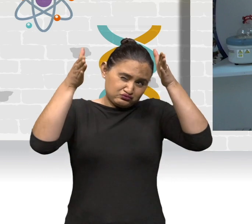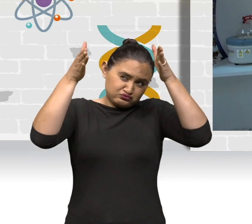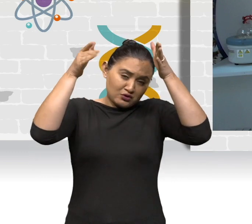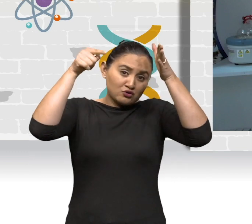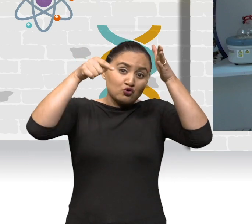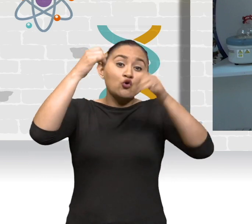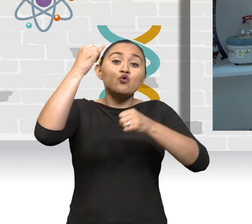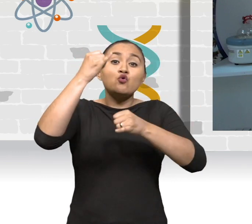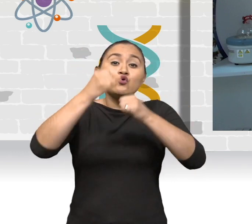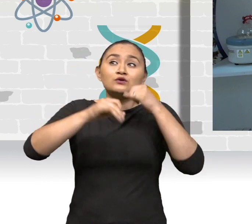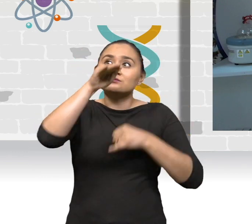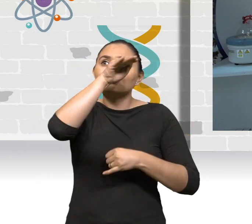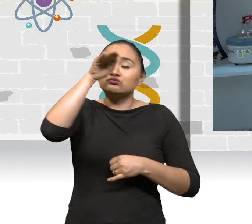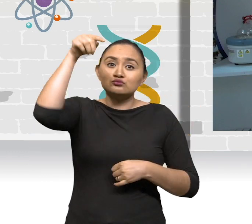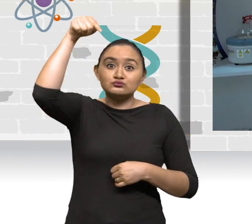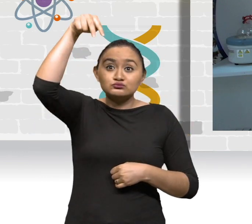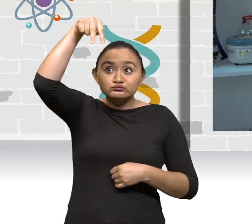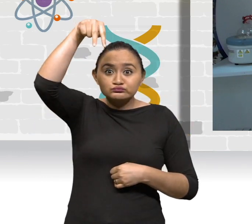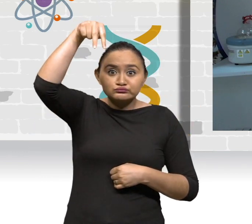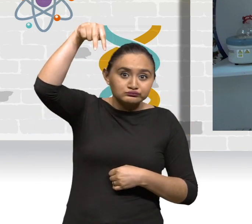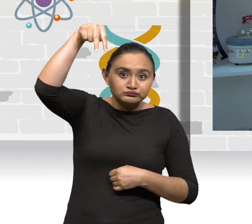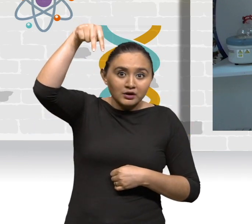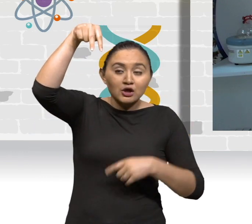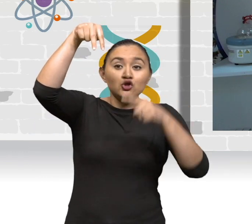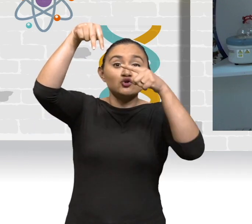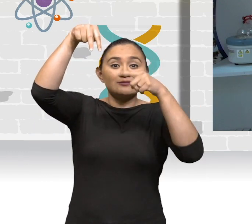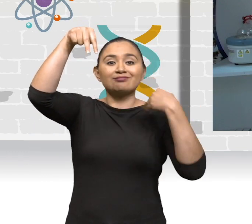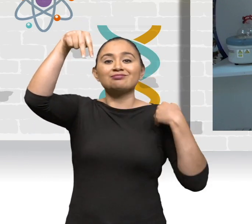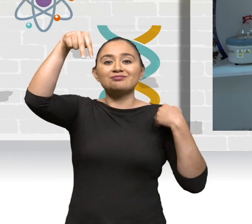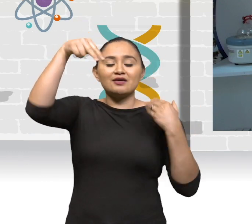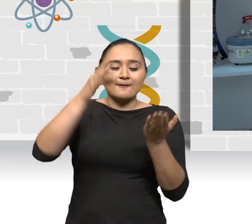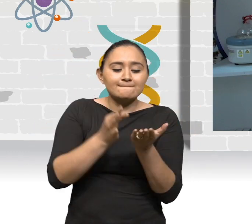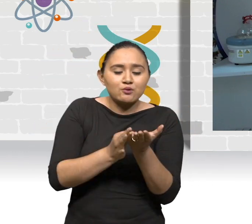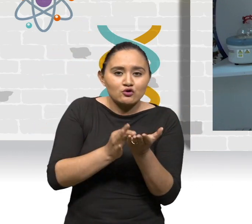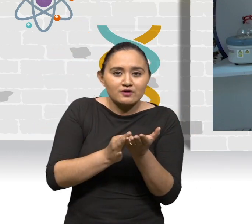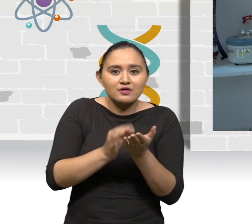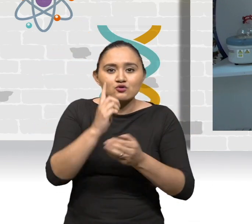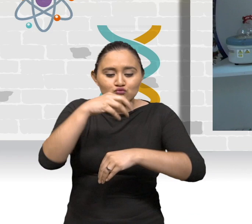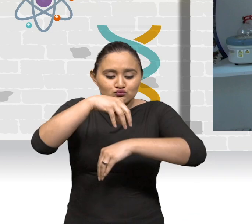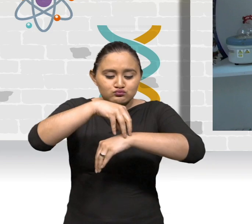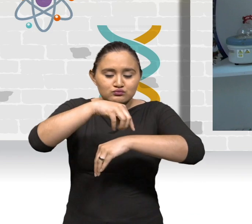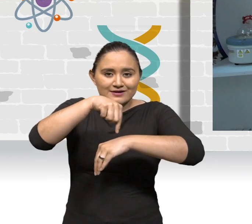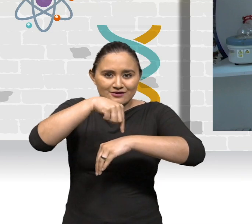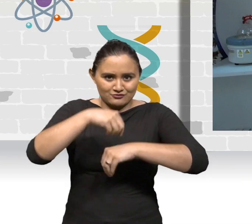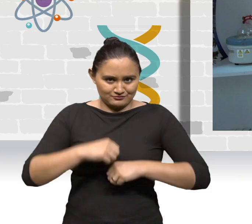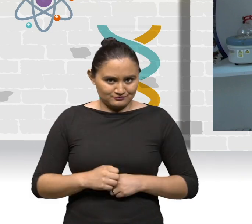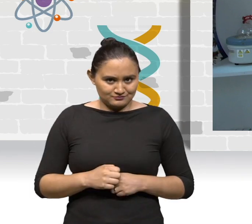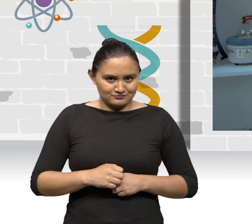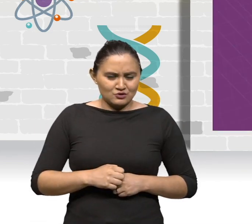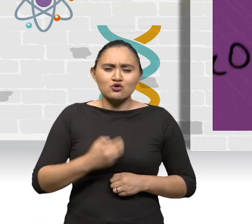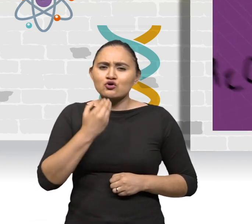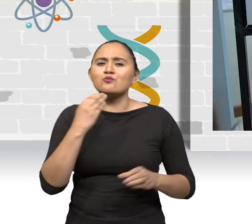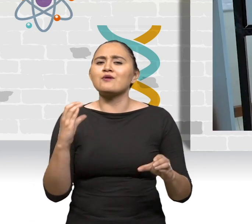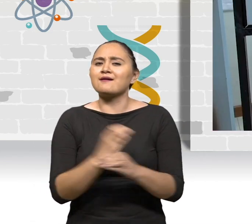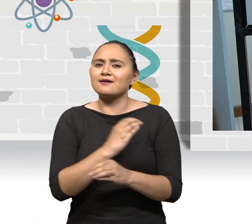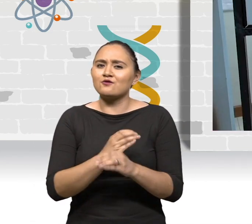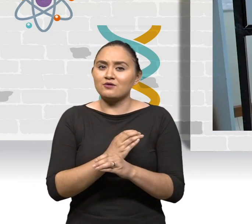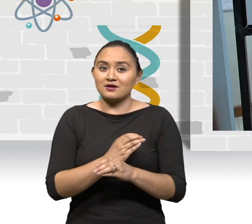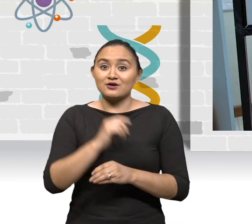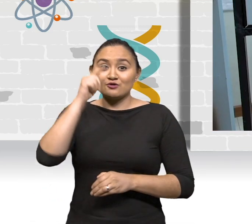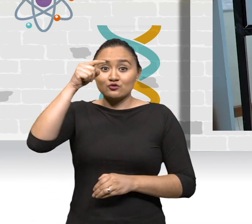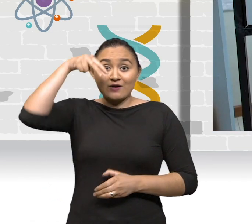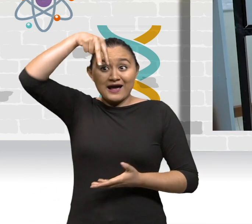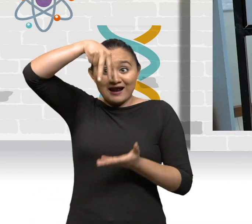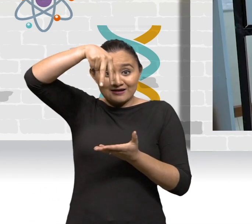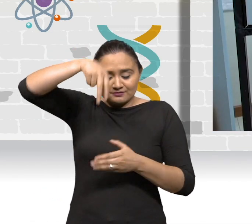en Guayaquil. Quieres saber su altura y solo llevas una moneda y un reloj. ¿Cómo calcularías la altura del edificio? Al